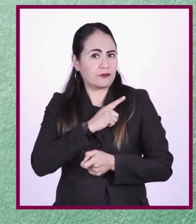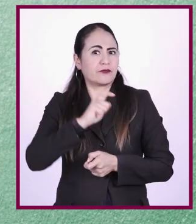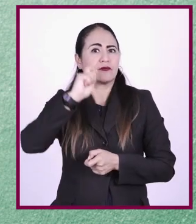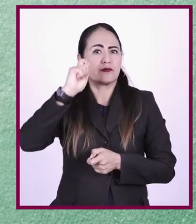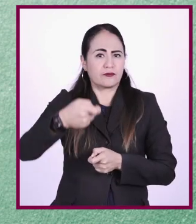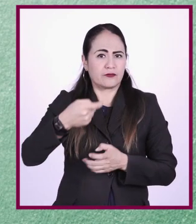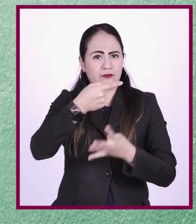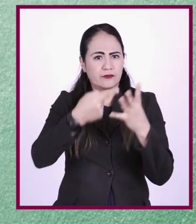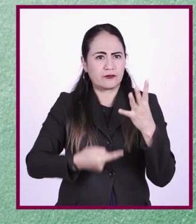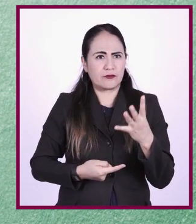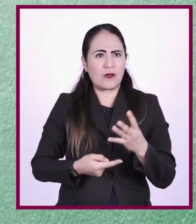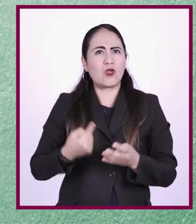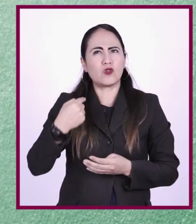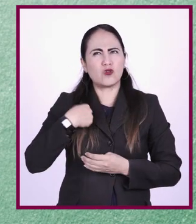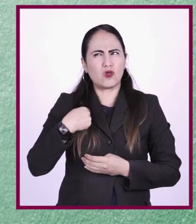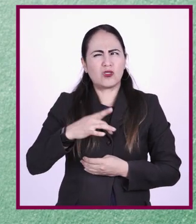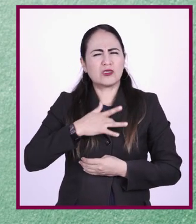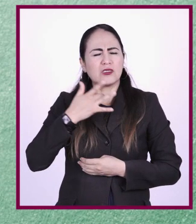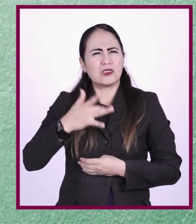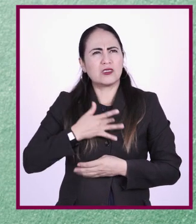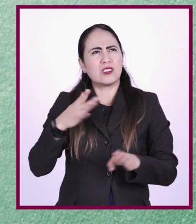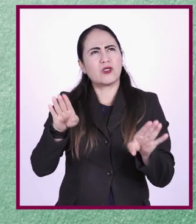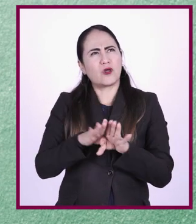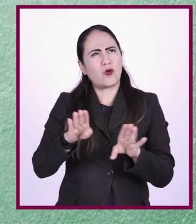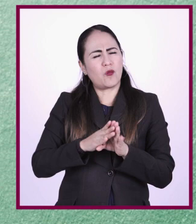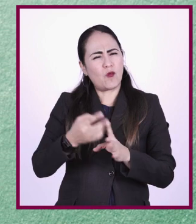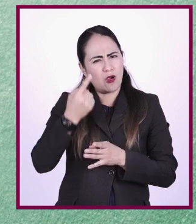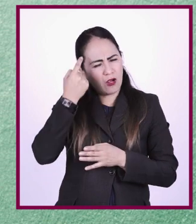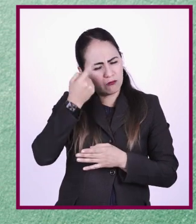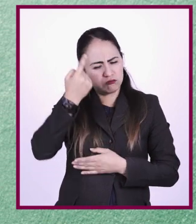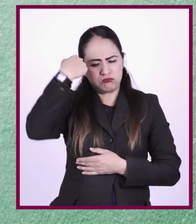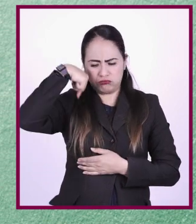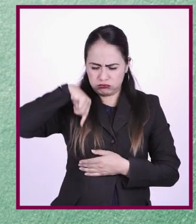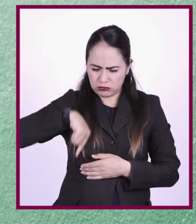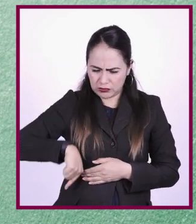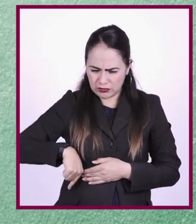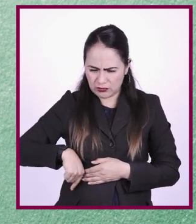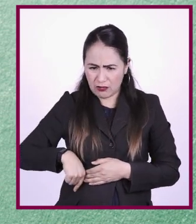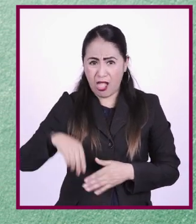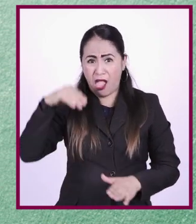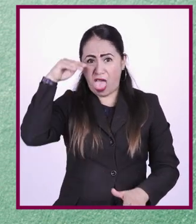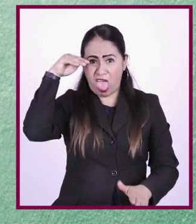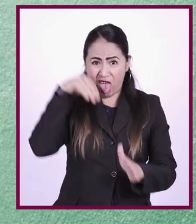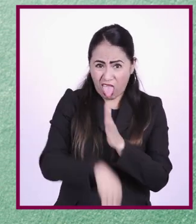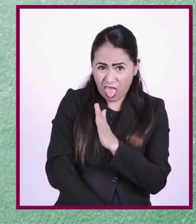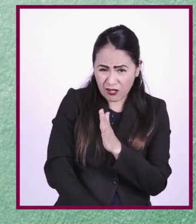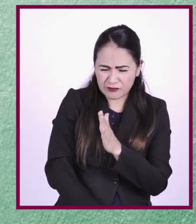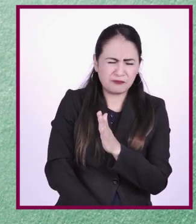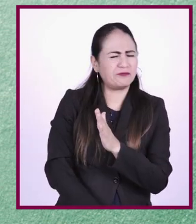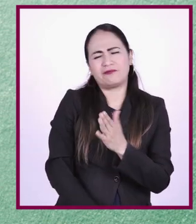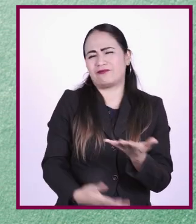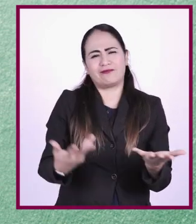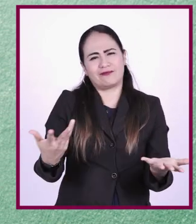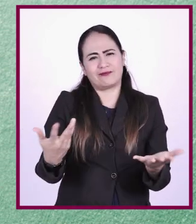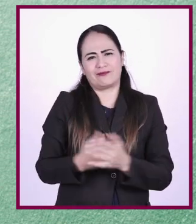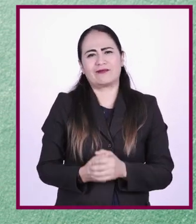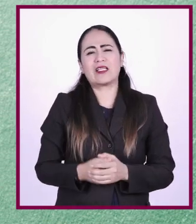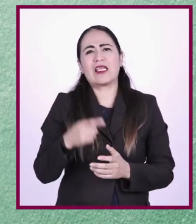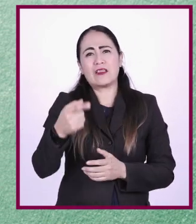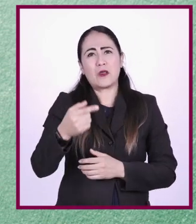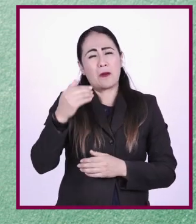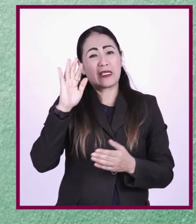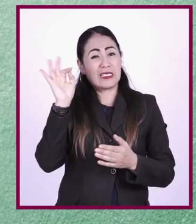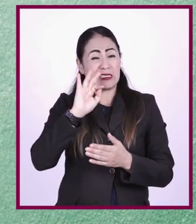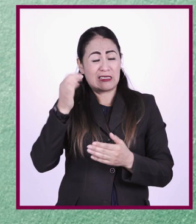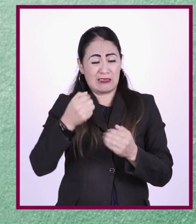como percibir el propio estado emocional o afectivo sin dejarse arrollar por él. De manera que no obstaculice